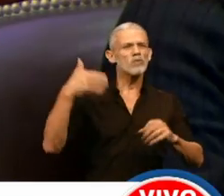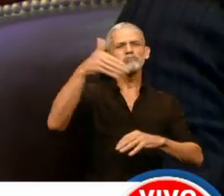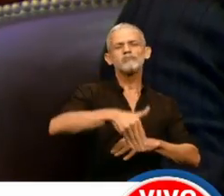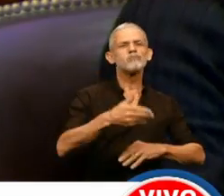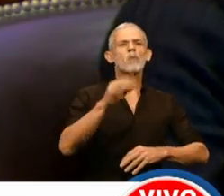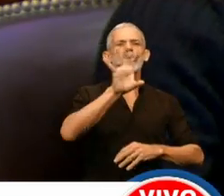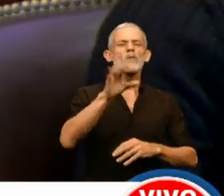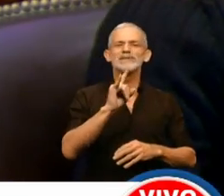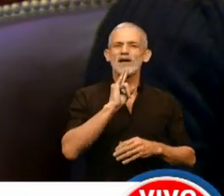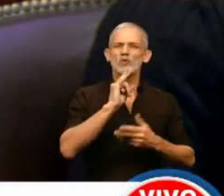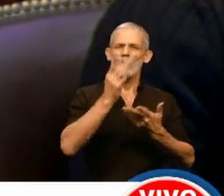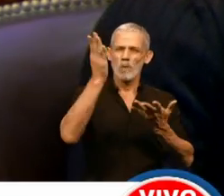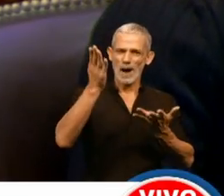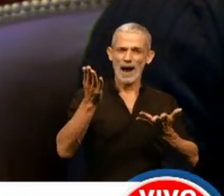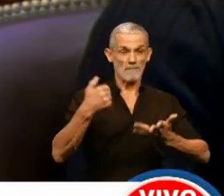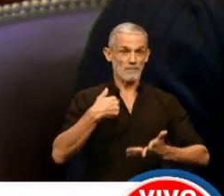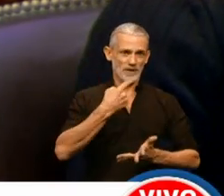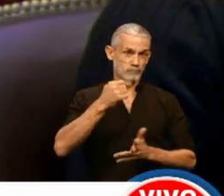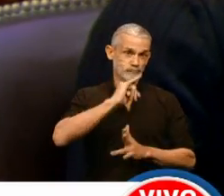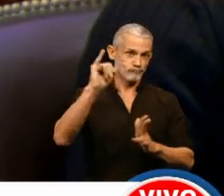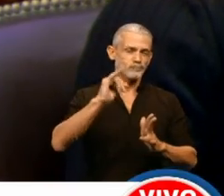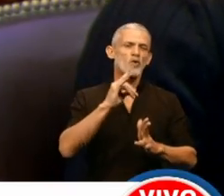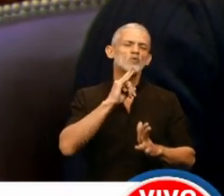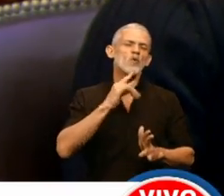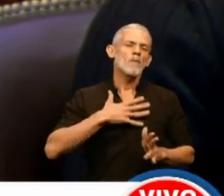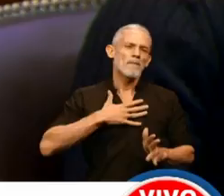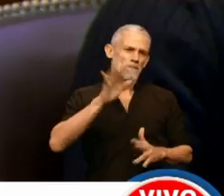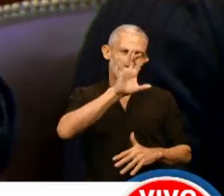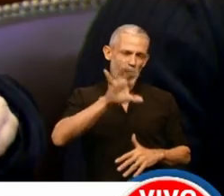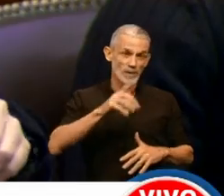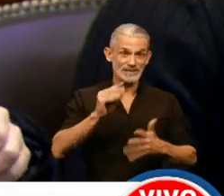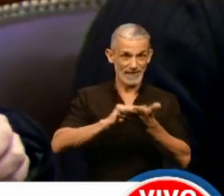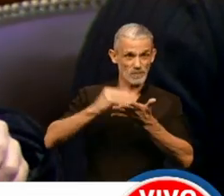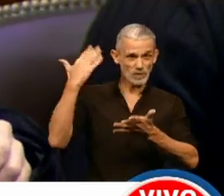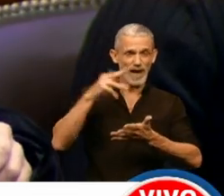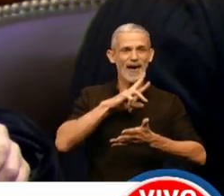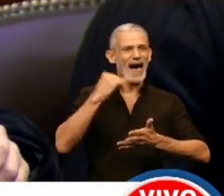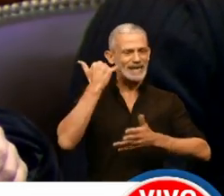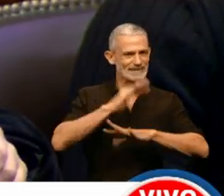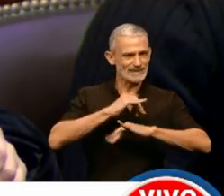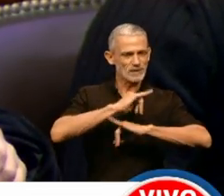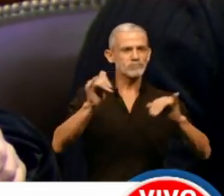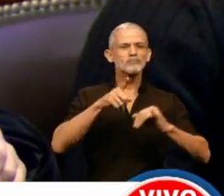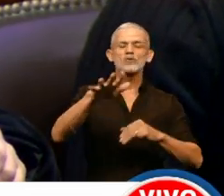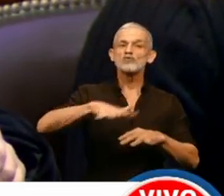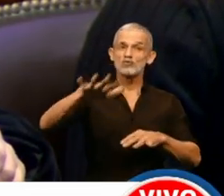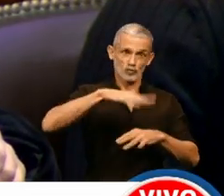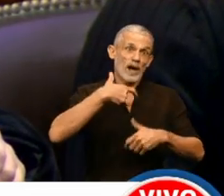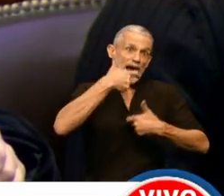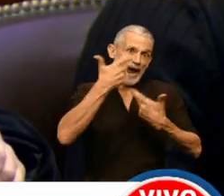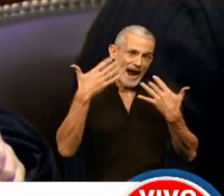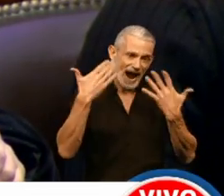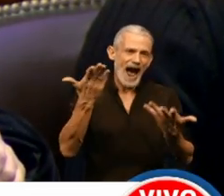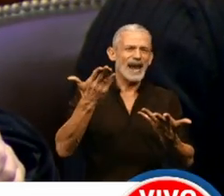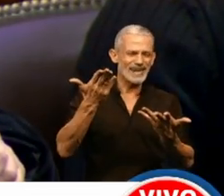provincia de tucumán y bueno decirle que en mi provincia como lo dijo una diputada preopinante es una zona caliente